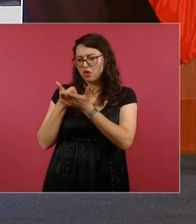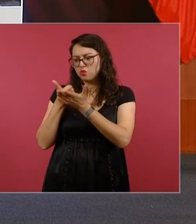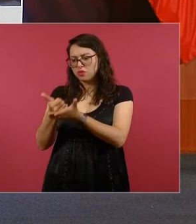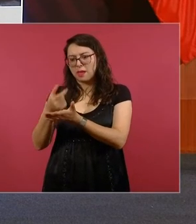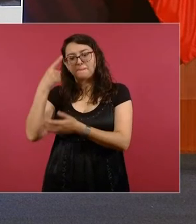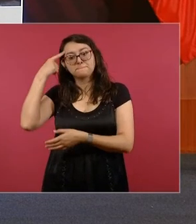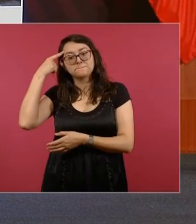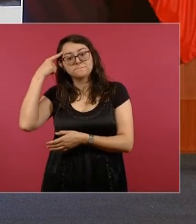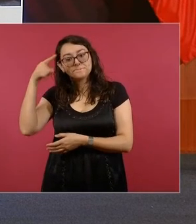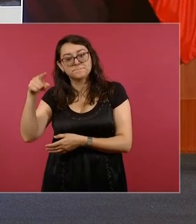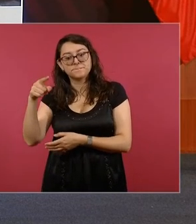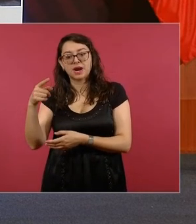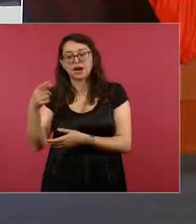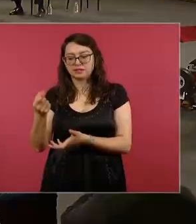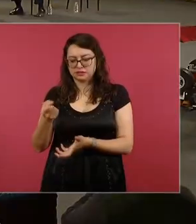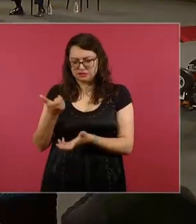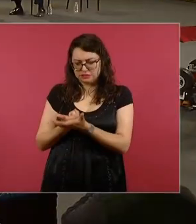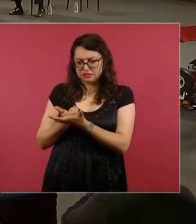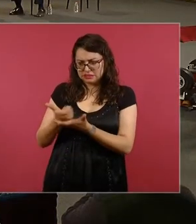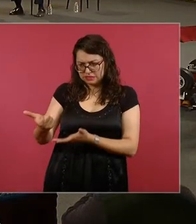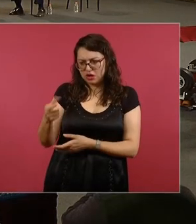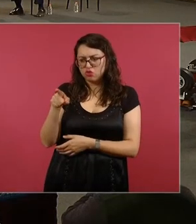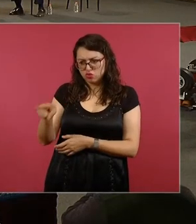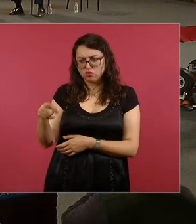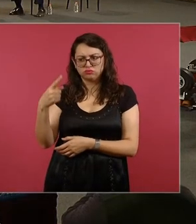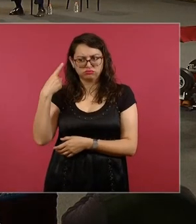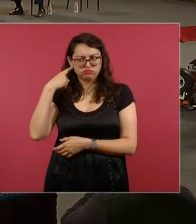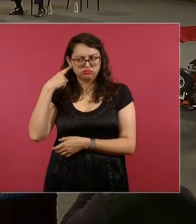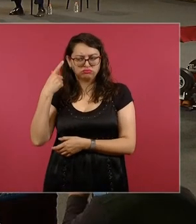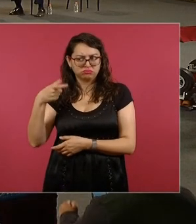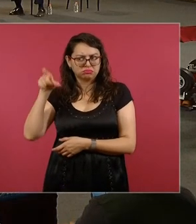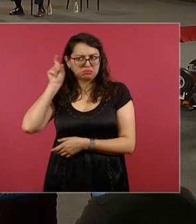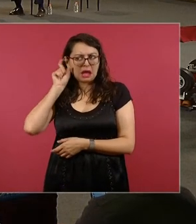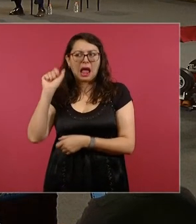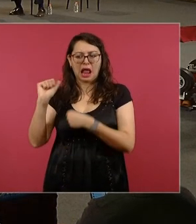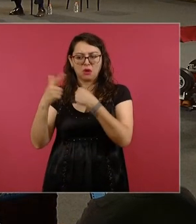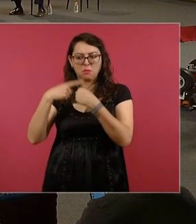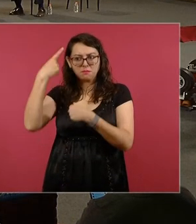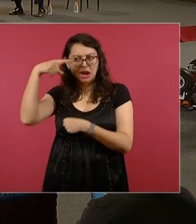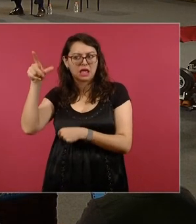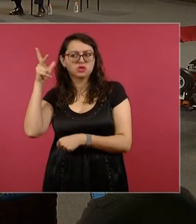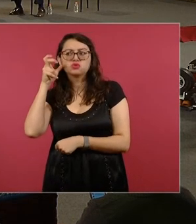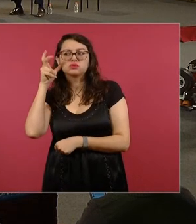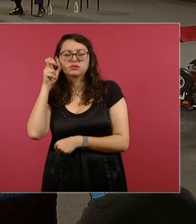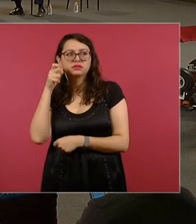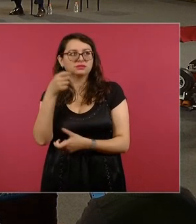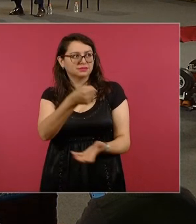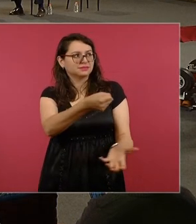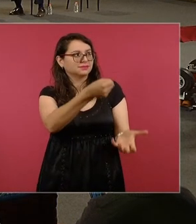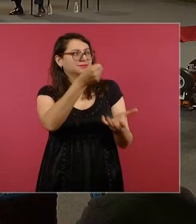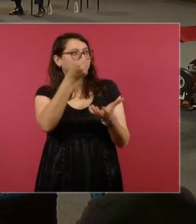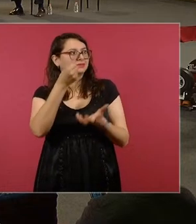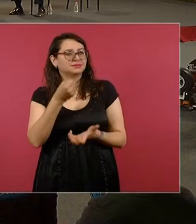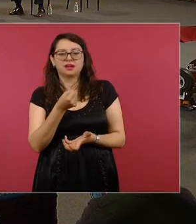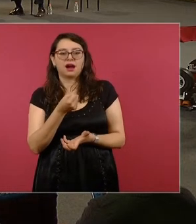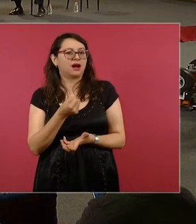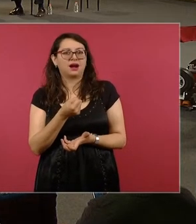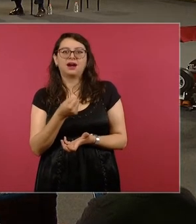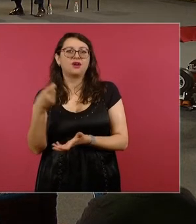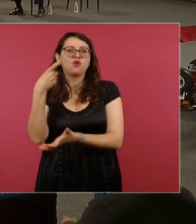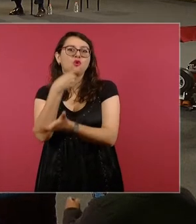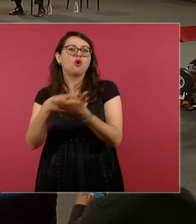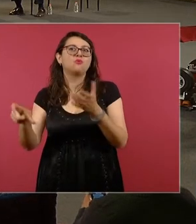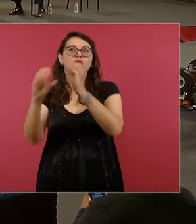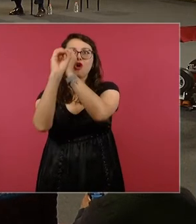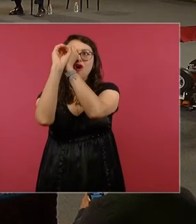Luis Enrique Erro decidió utilizar eso en comprar un telescopio solar, que sigue funcionando. Y el próximo lunes se va a utilizar.